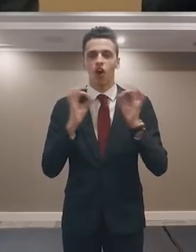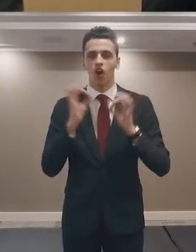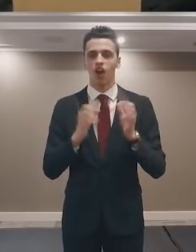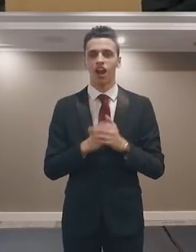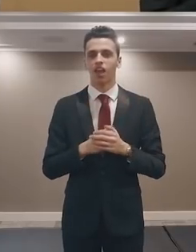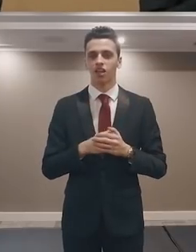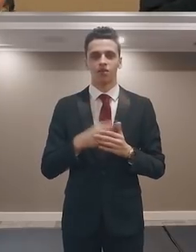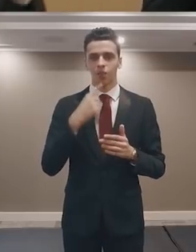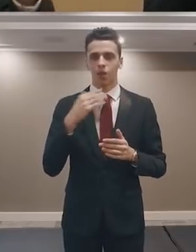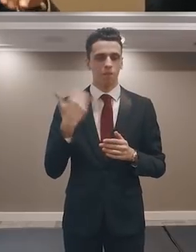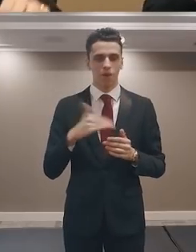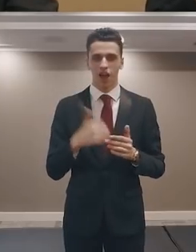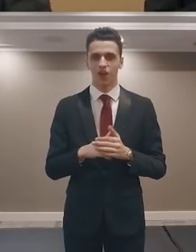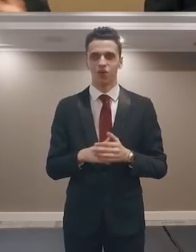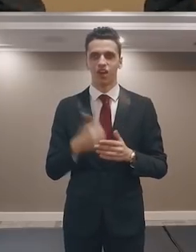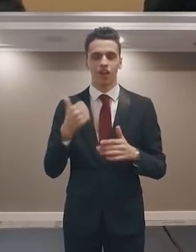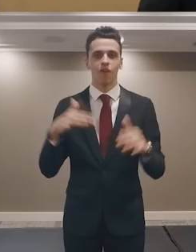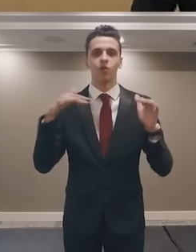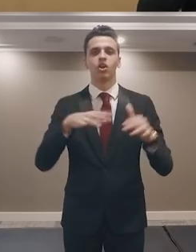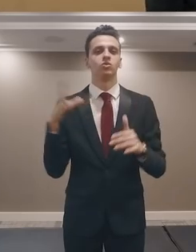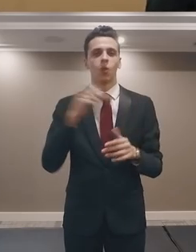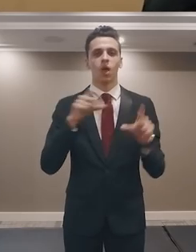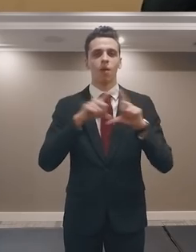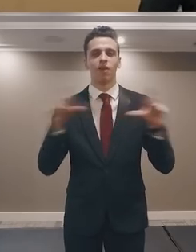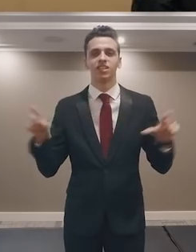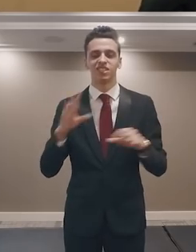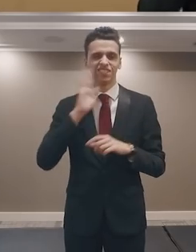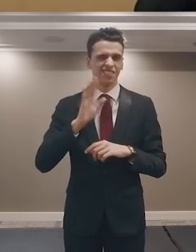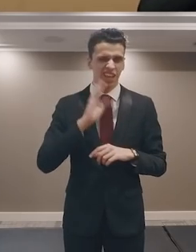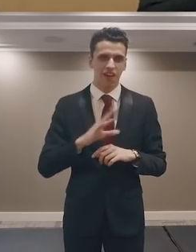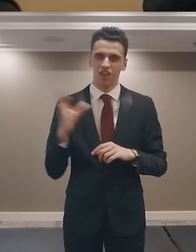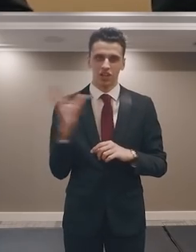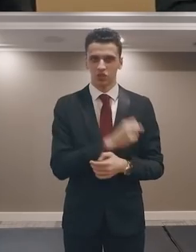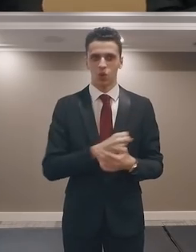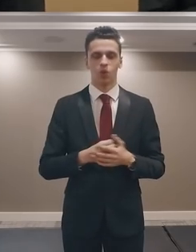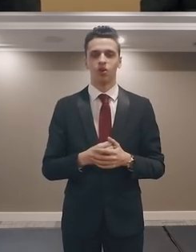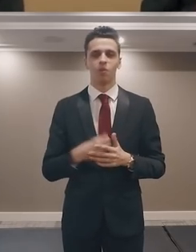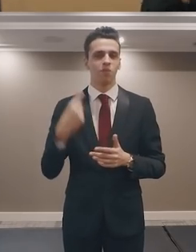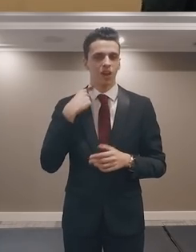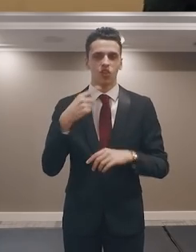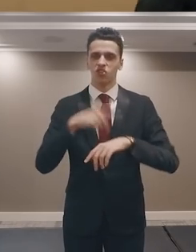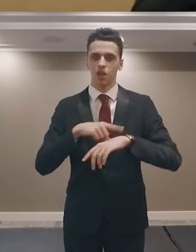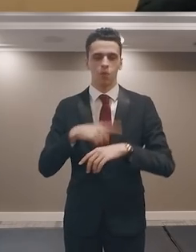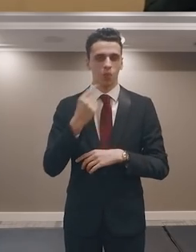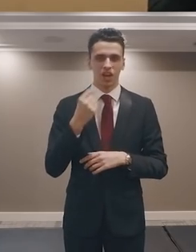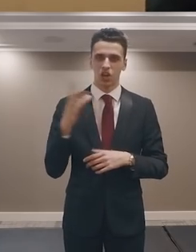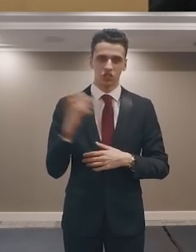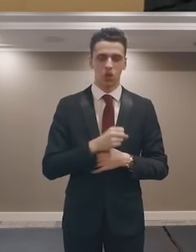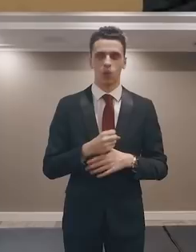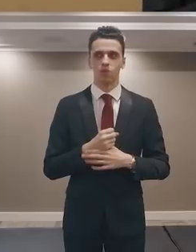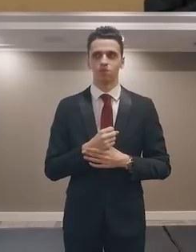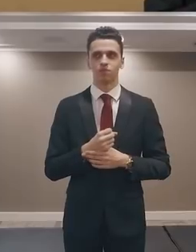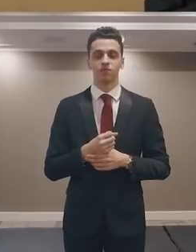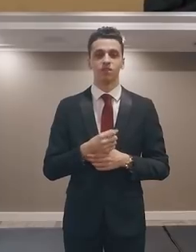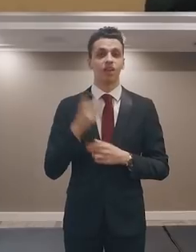bueno y lo malo yo me metí de cabeza en todo lo malo que me tiene empresa me metí en plataformas metí en estafas me estafaron perdí tiempo perdiguero no digo que he perdido